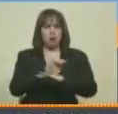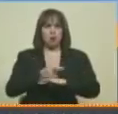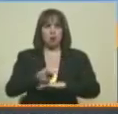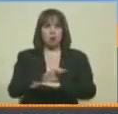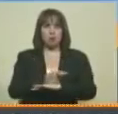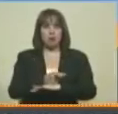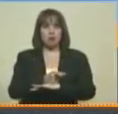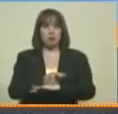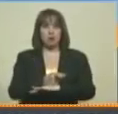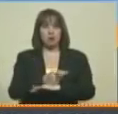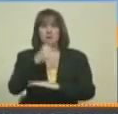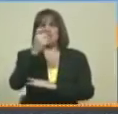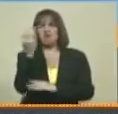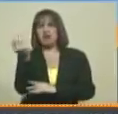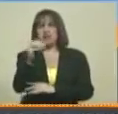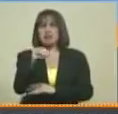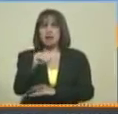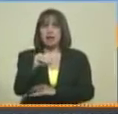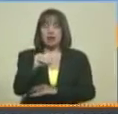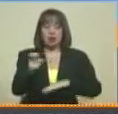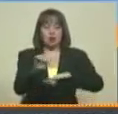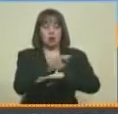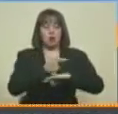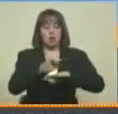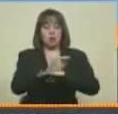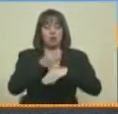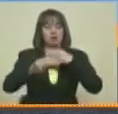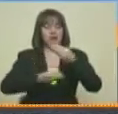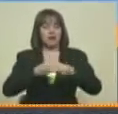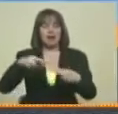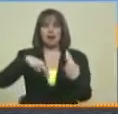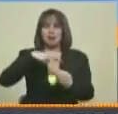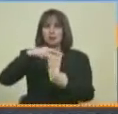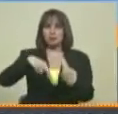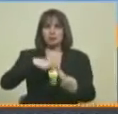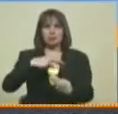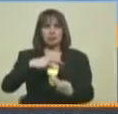hace falta hacer un gobierno que haga la revolución.